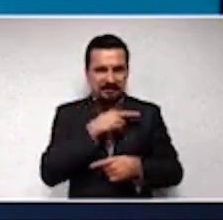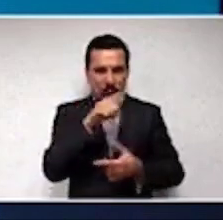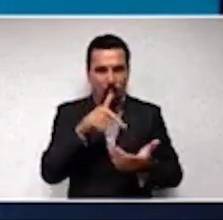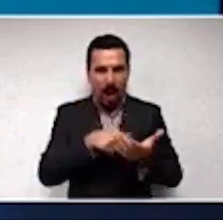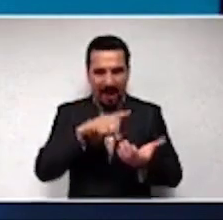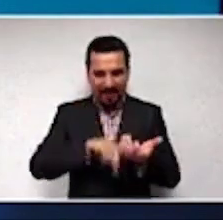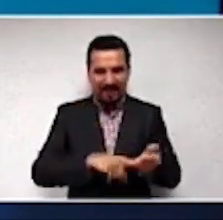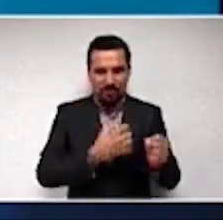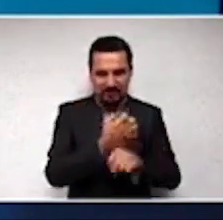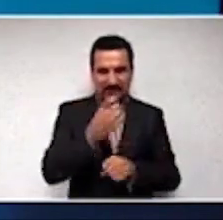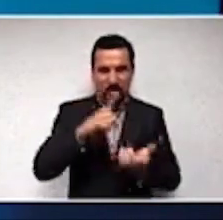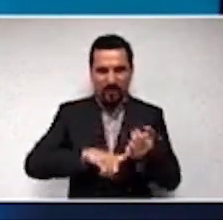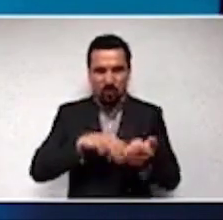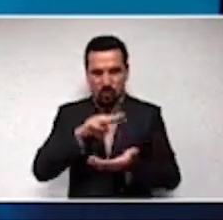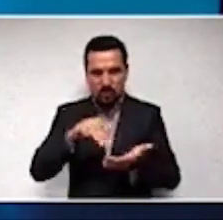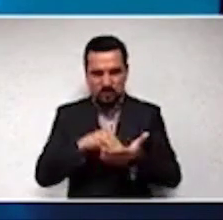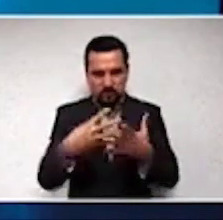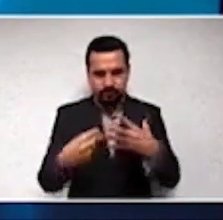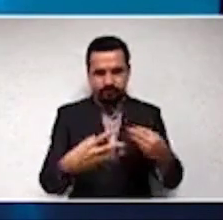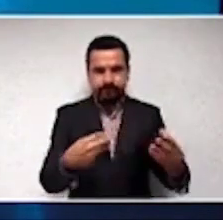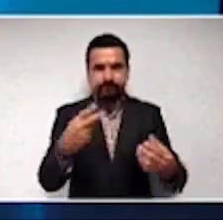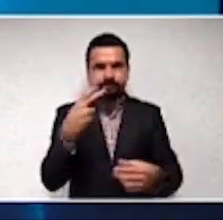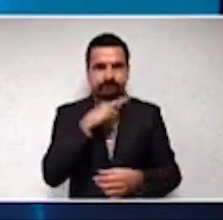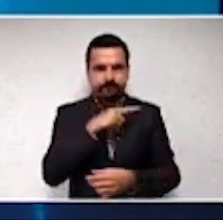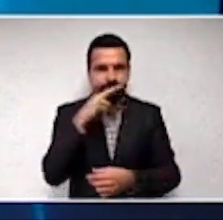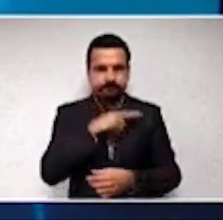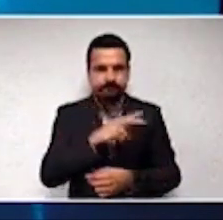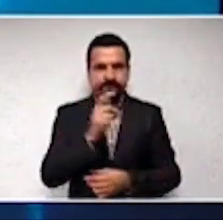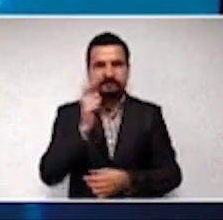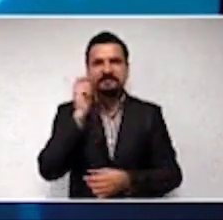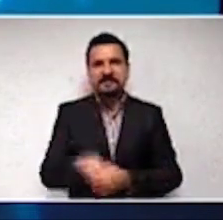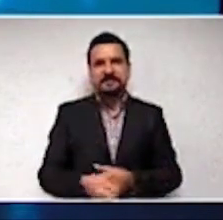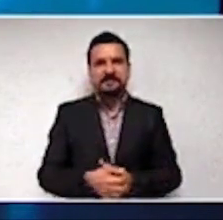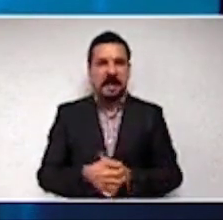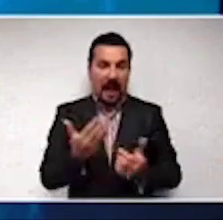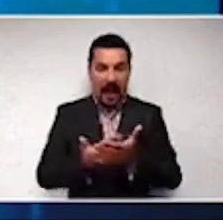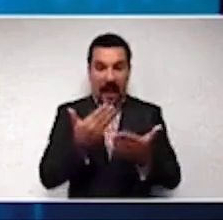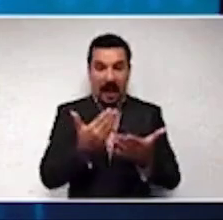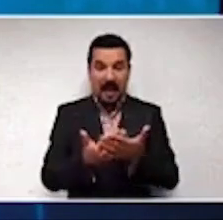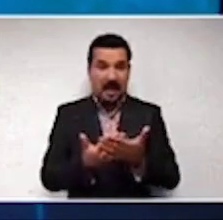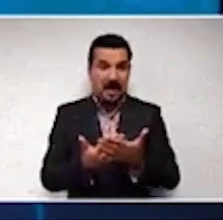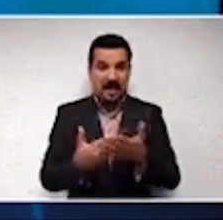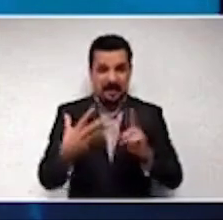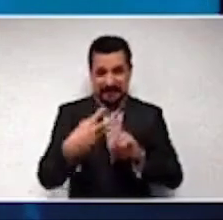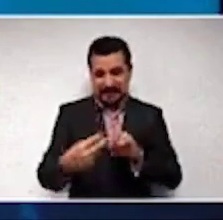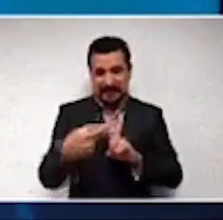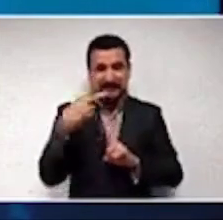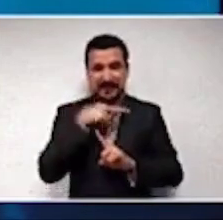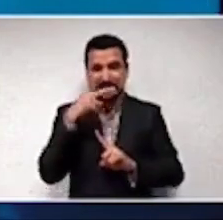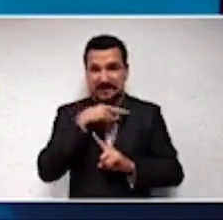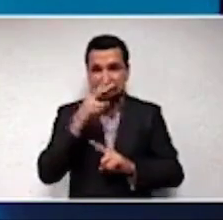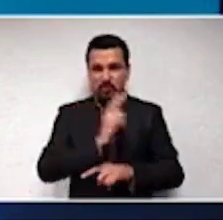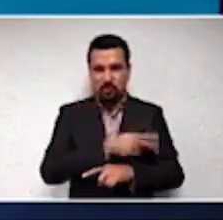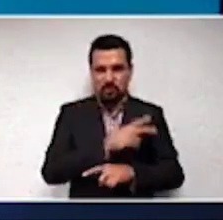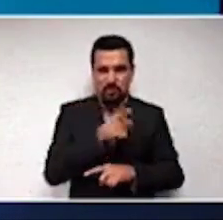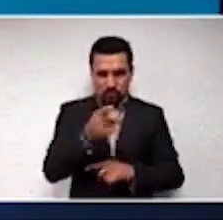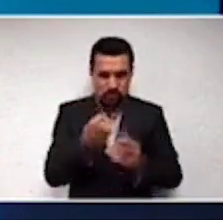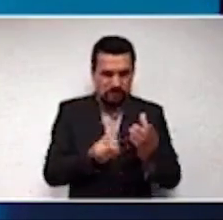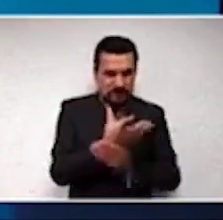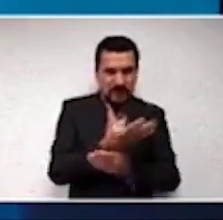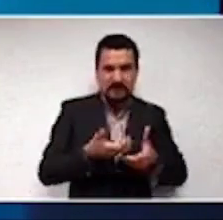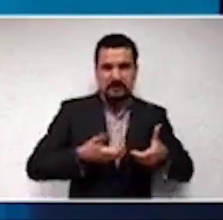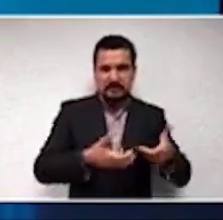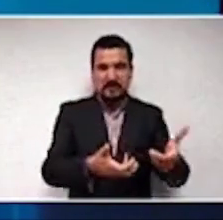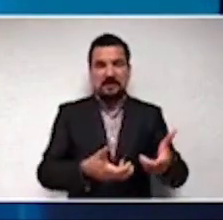local lo que significa que si en estos momentos de mayor transmisión del virus sales a la calle